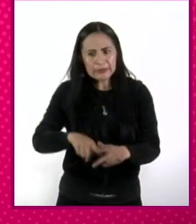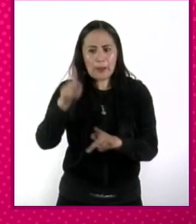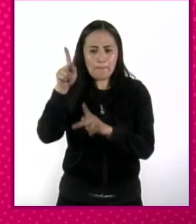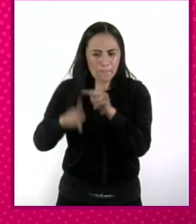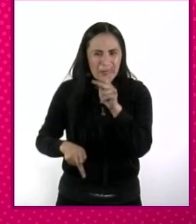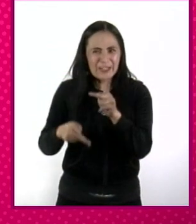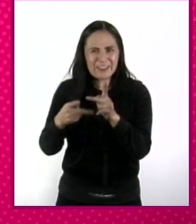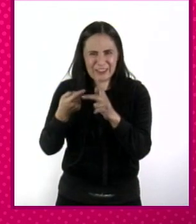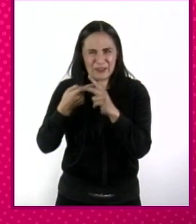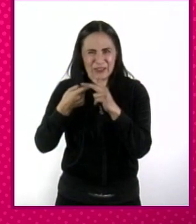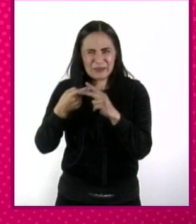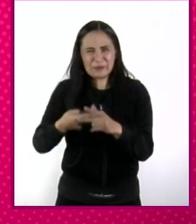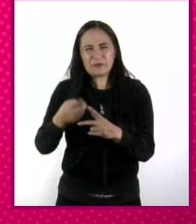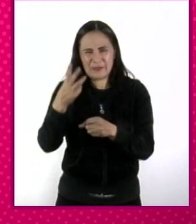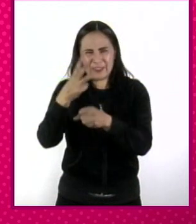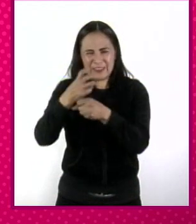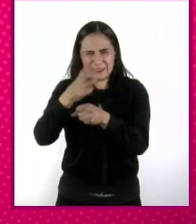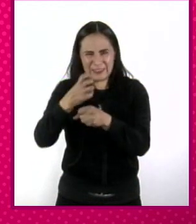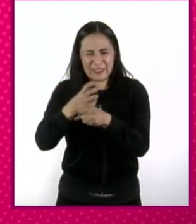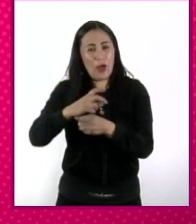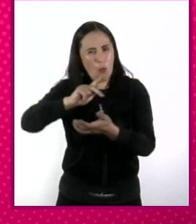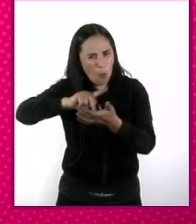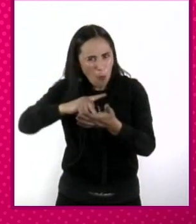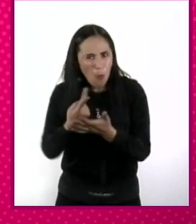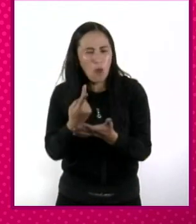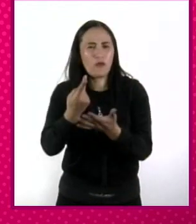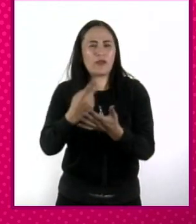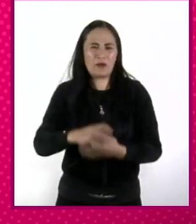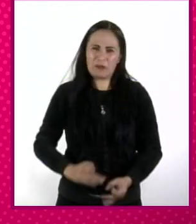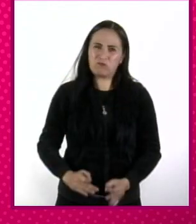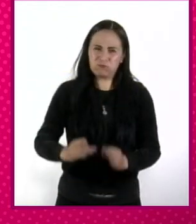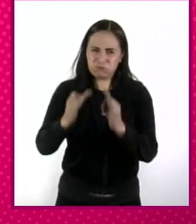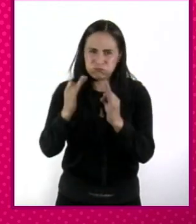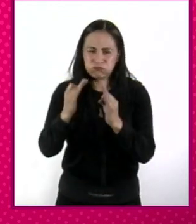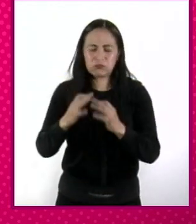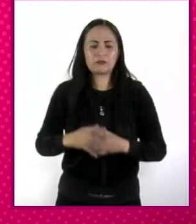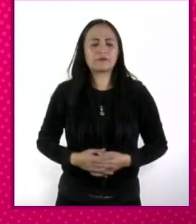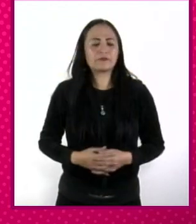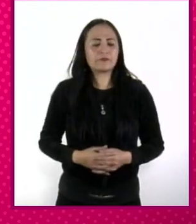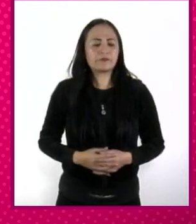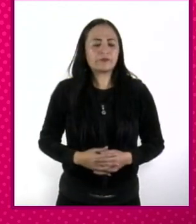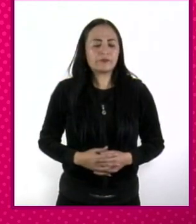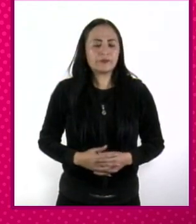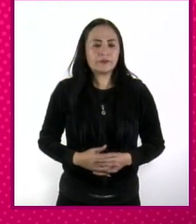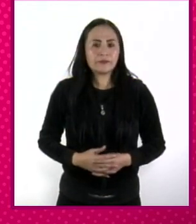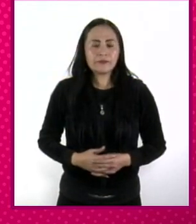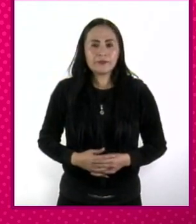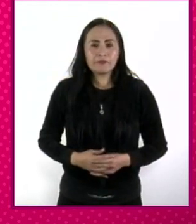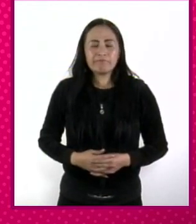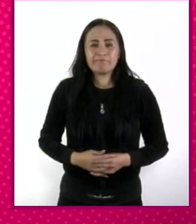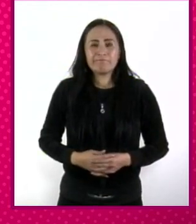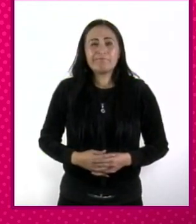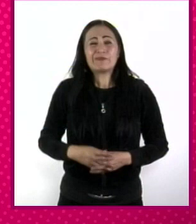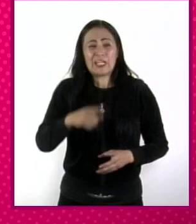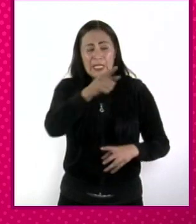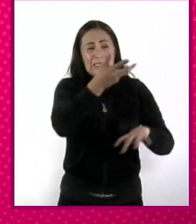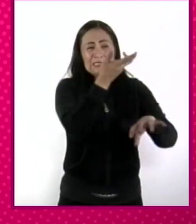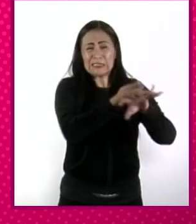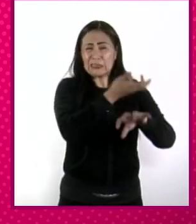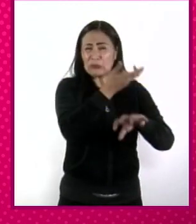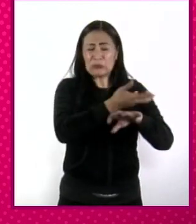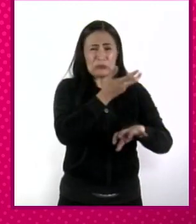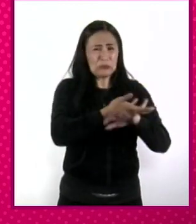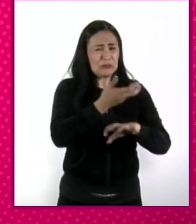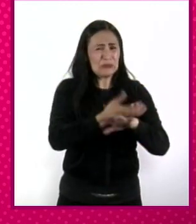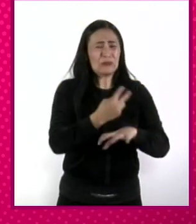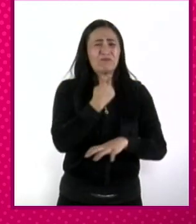se aceleran los tambores de guerra, en la que, motivado principalmente por una crisis en Estados Unidos, que